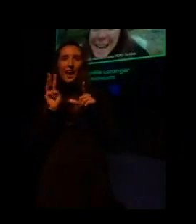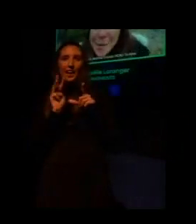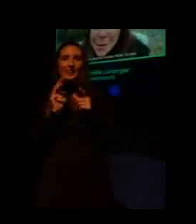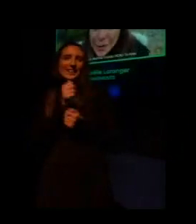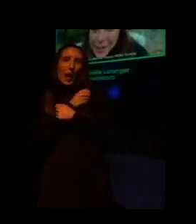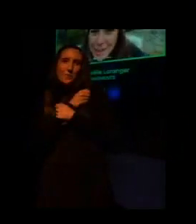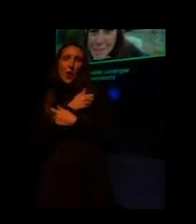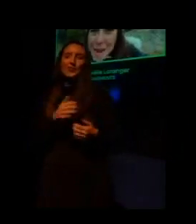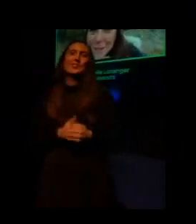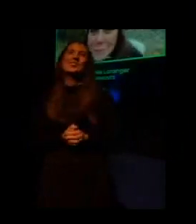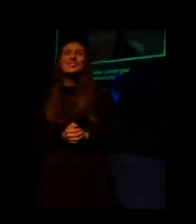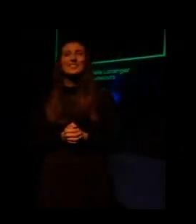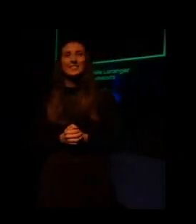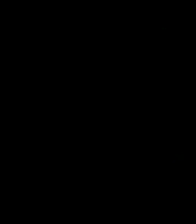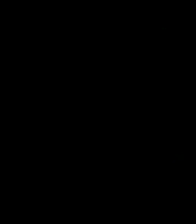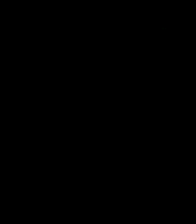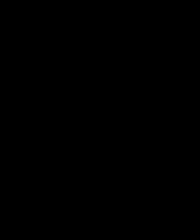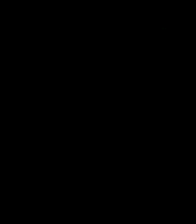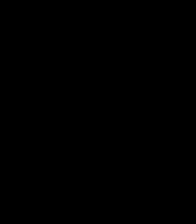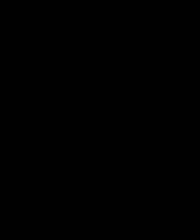ti amo. Bye tout le monde.